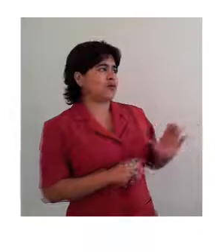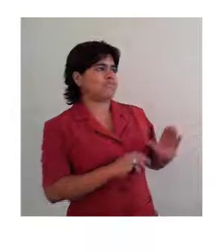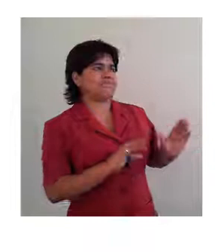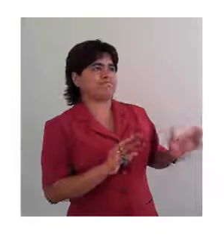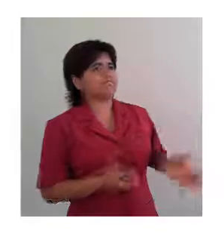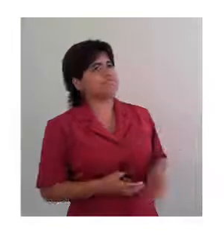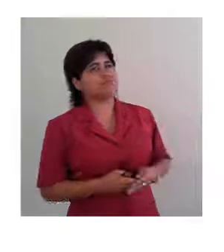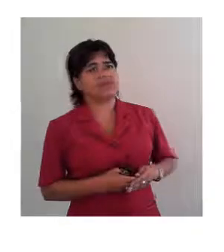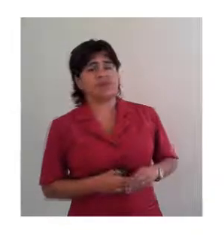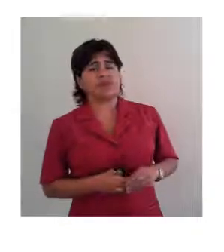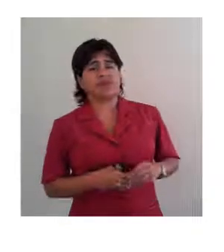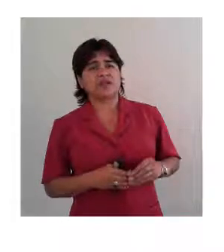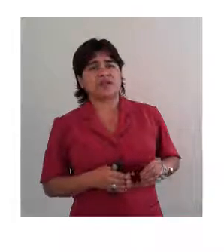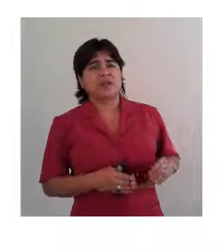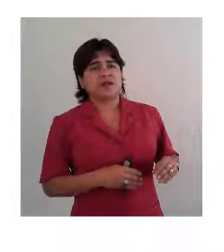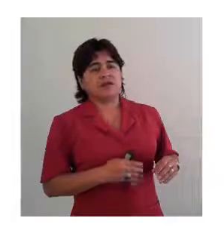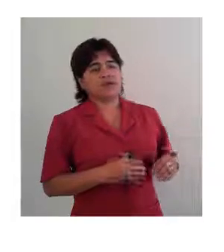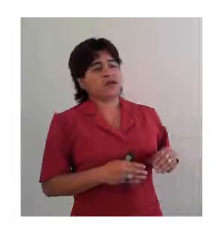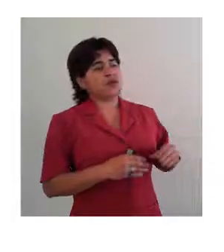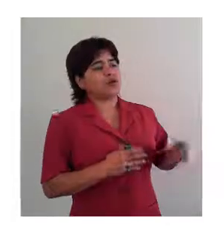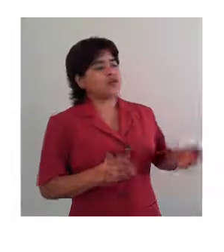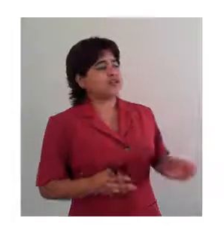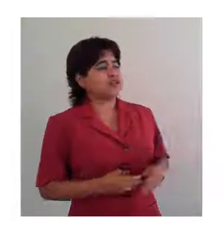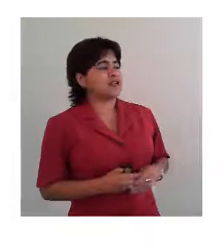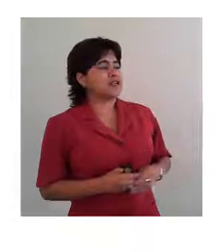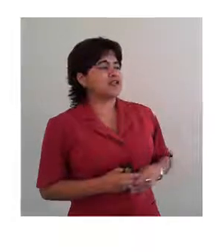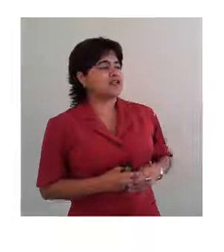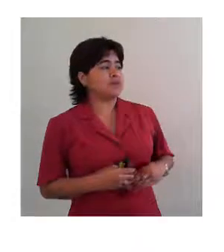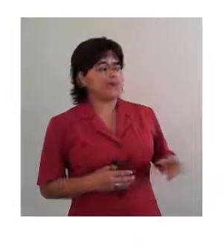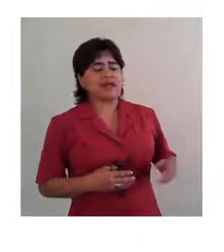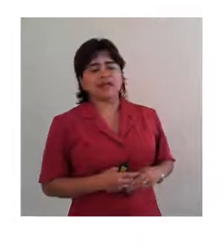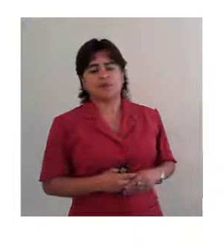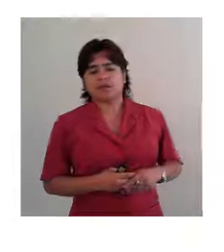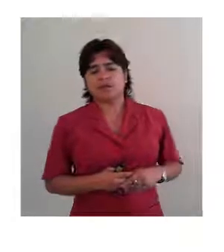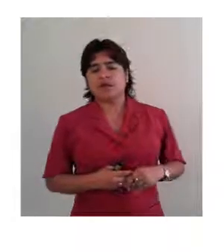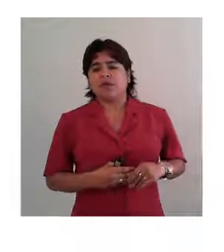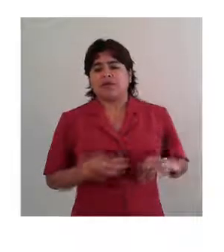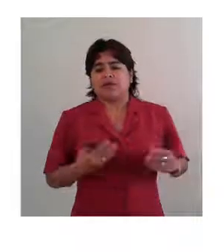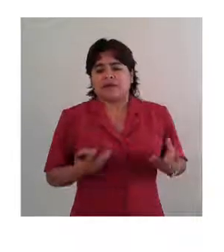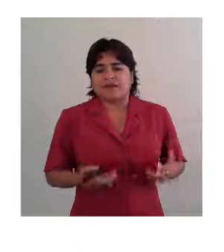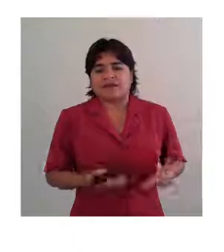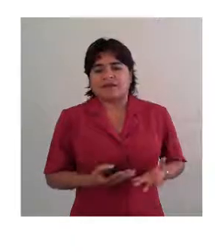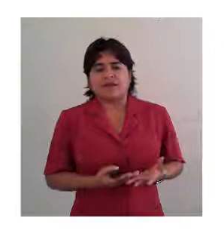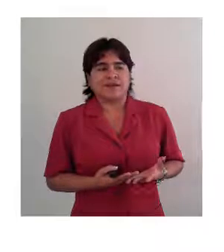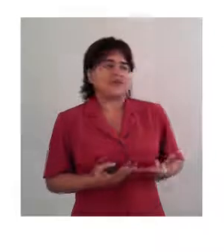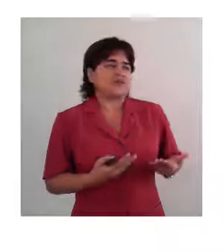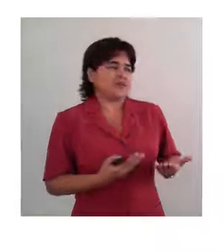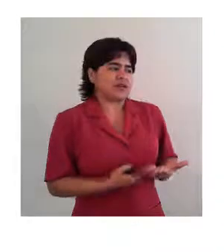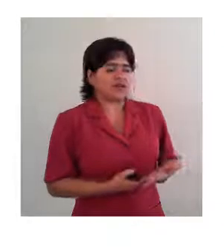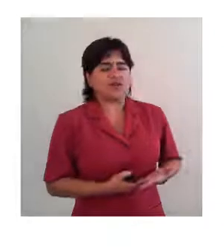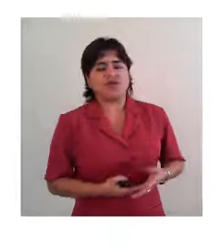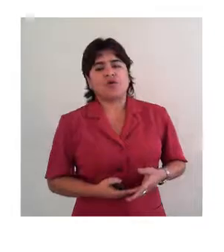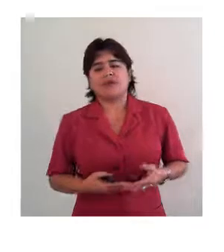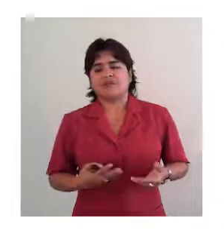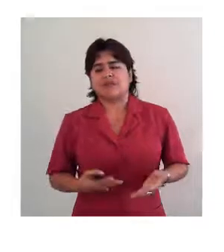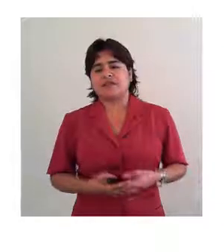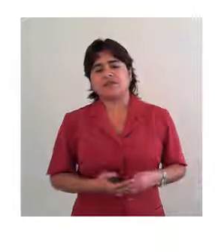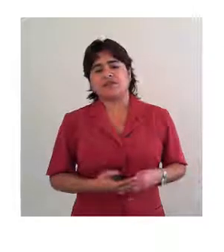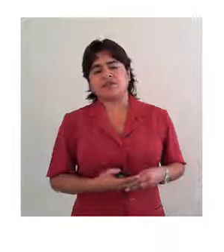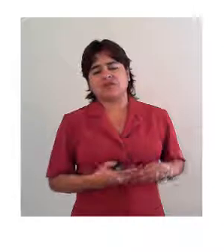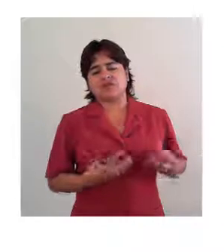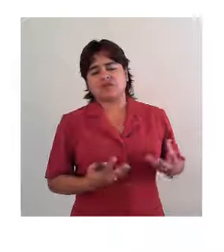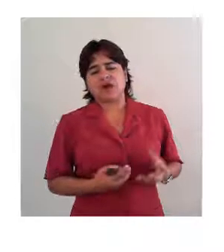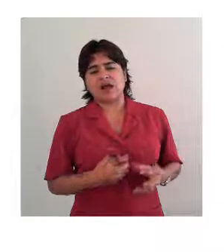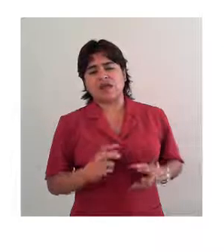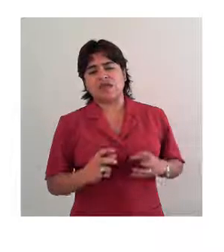elemento y el, de repente, por no deja de ser importante, pero que en nuestro territorio hay, se da,